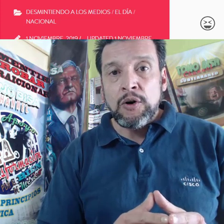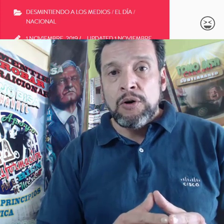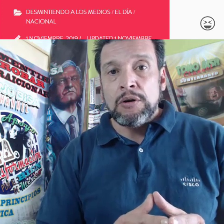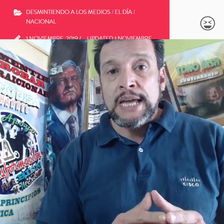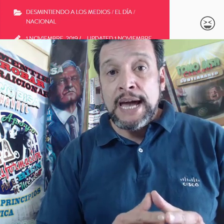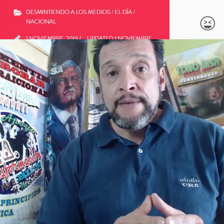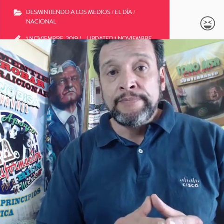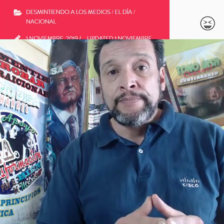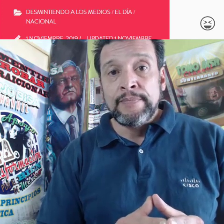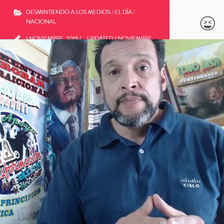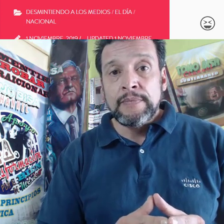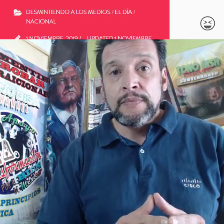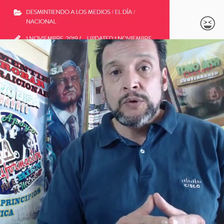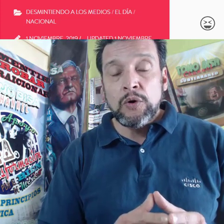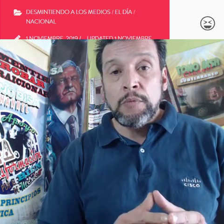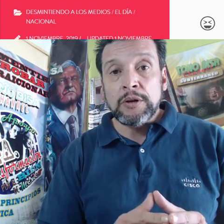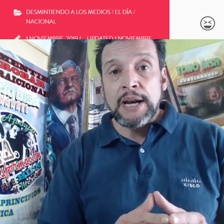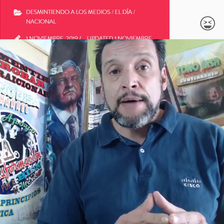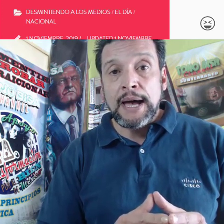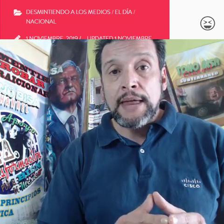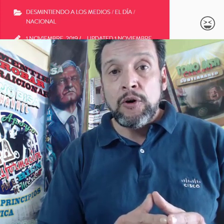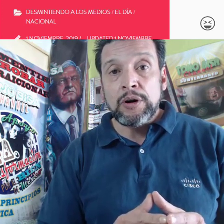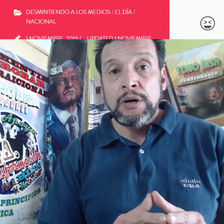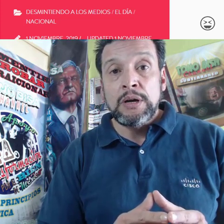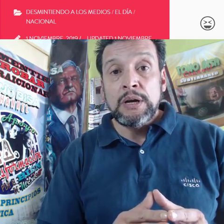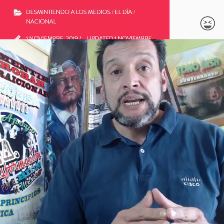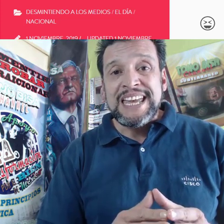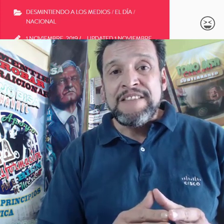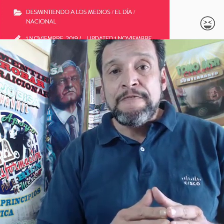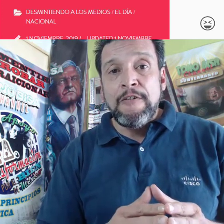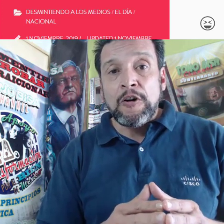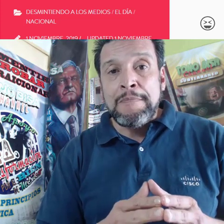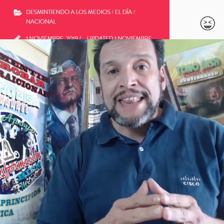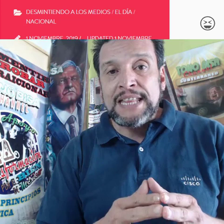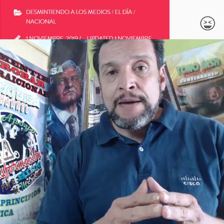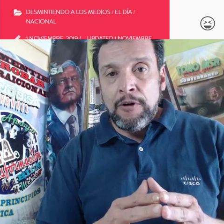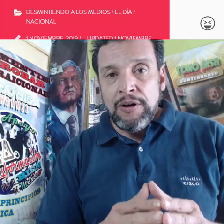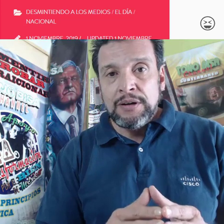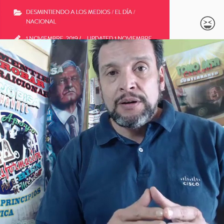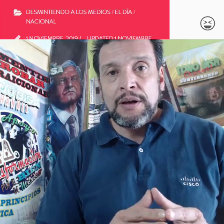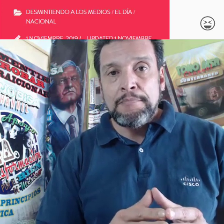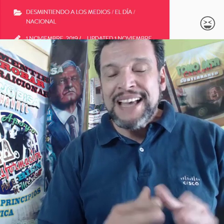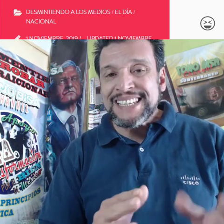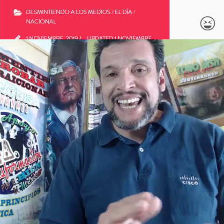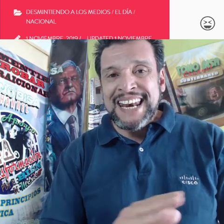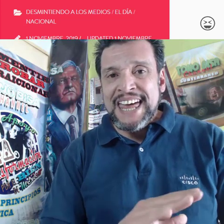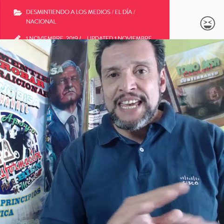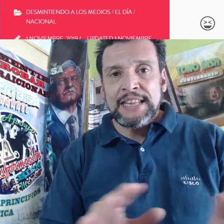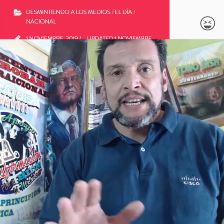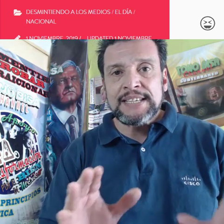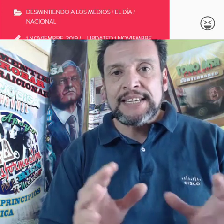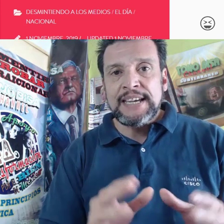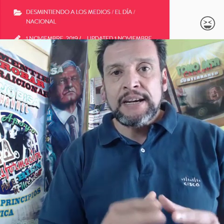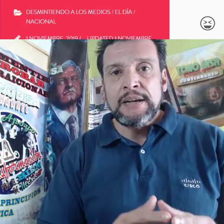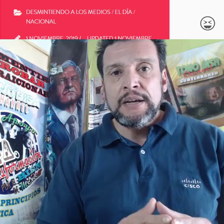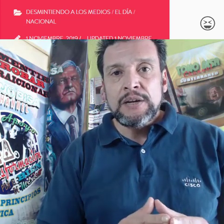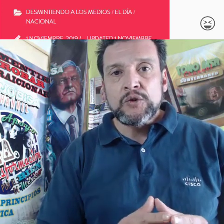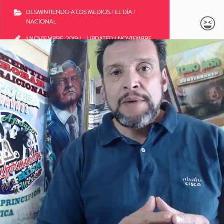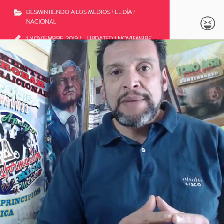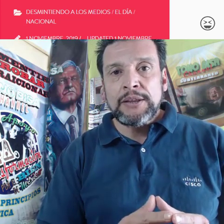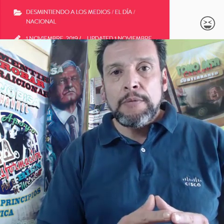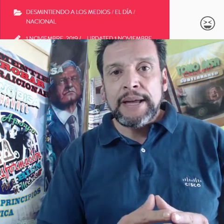vea la psicología. Tú como trabajador informativo, más que nadie tienes que